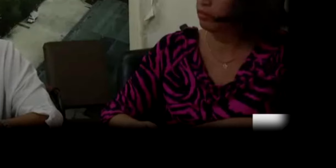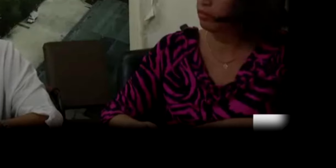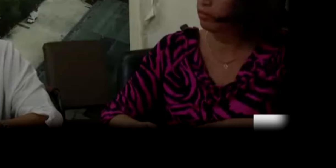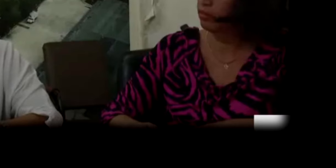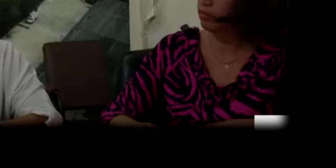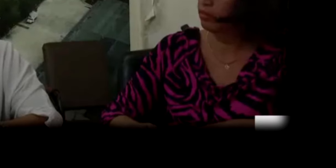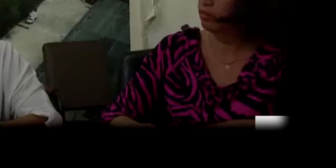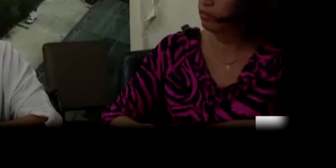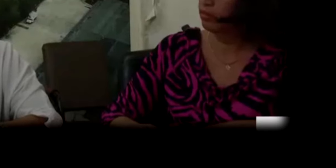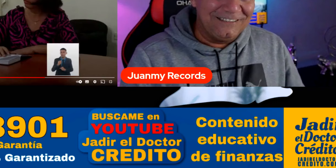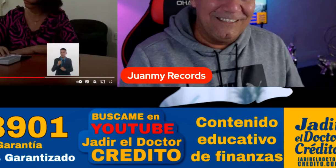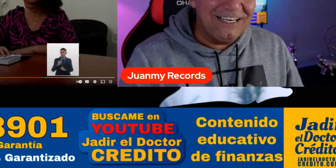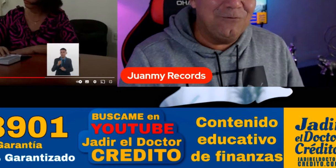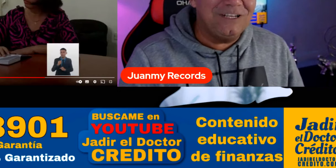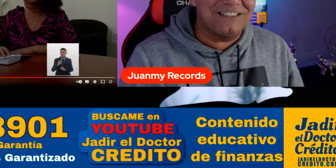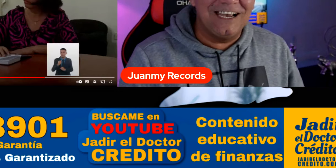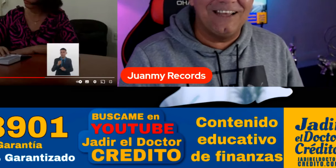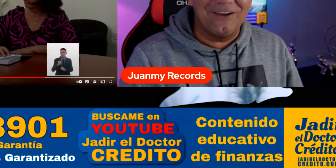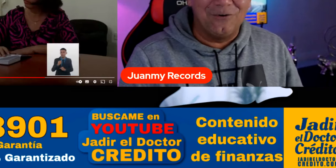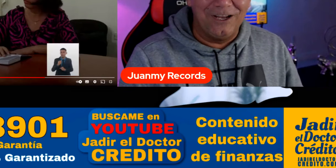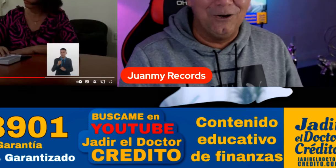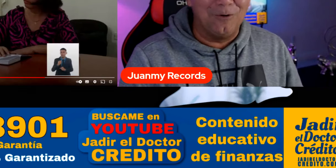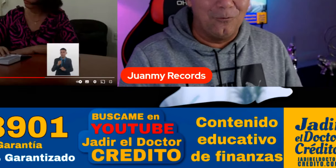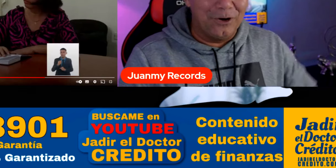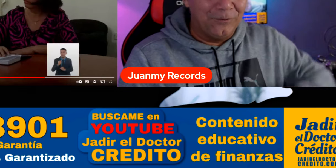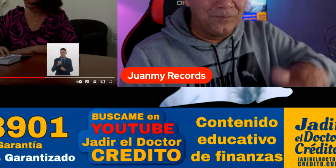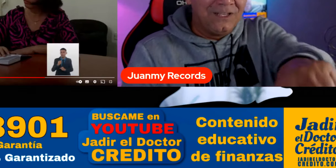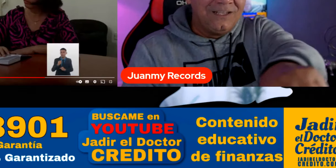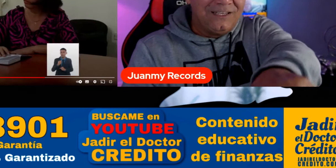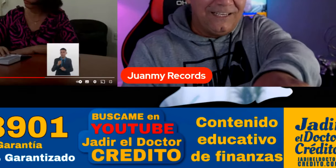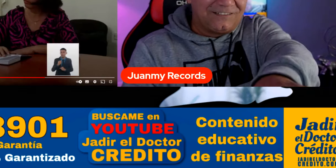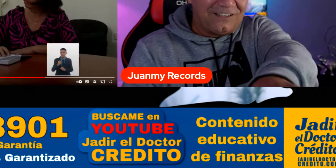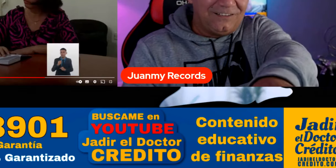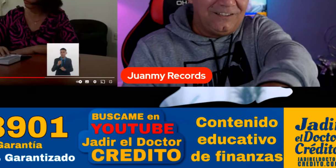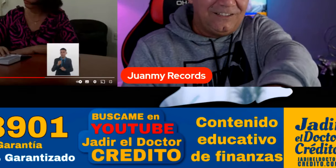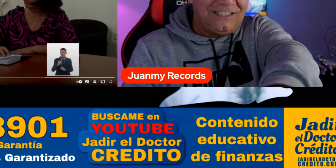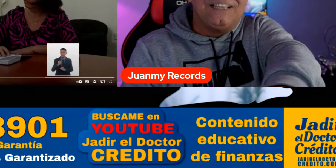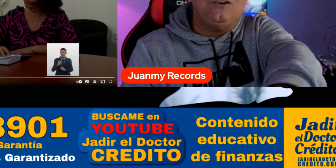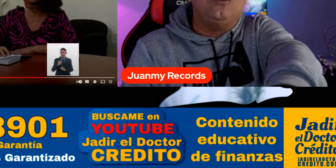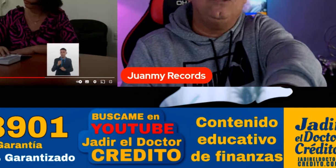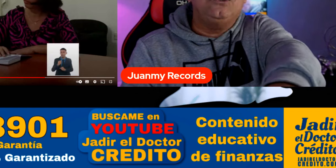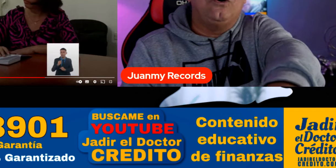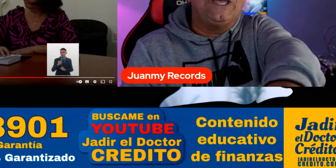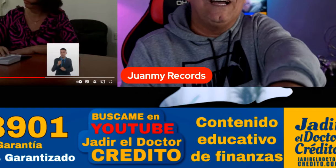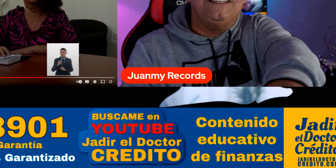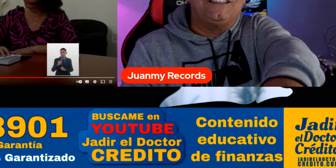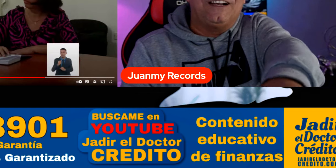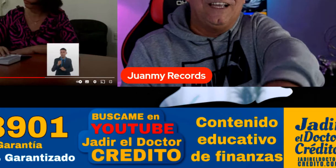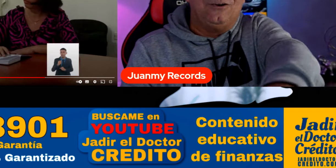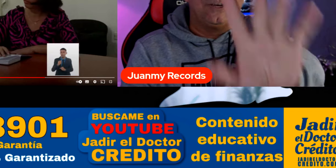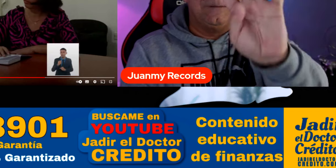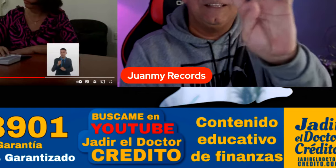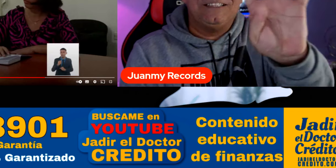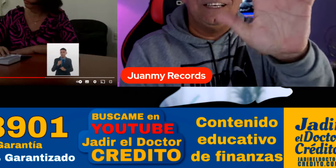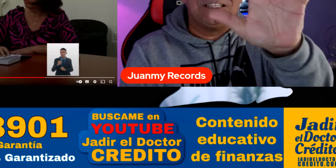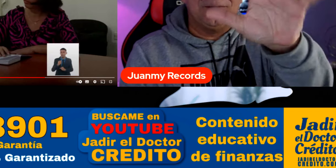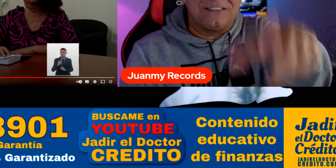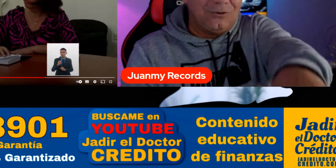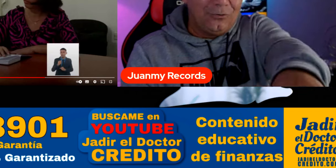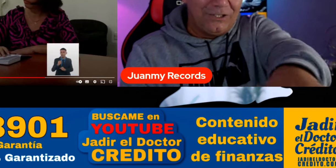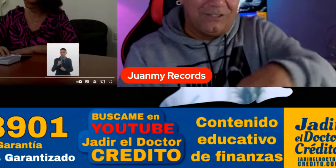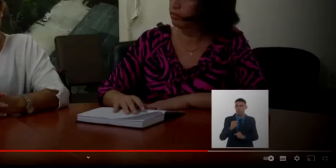malecón. Tienen unas ganas de cogerlo por cuello. Esta, los niños de ella entran en lo que nada más tiene